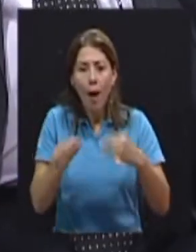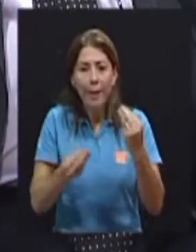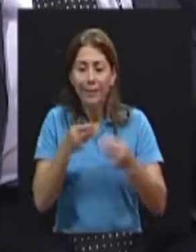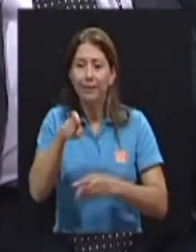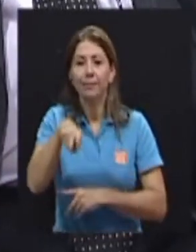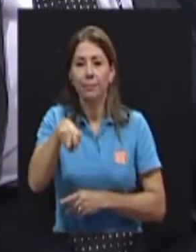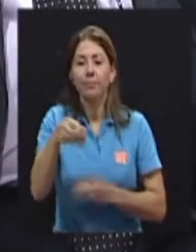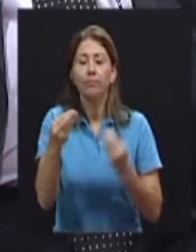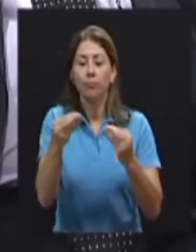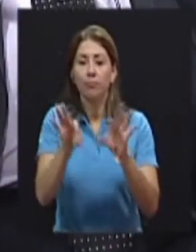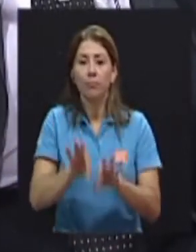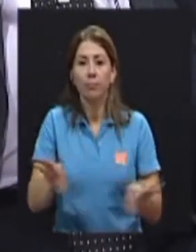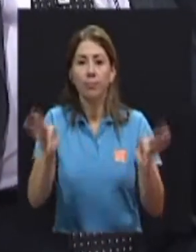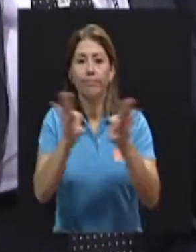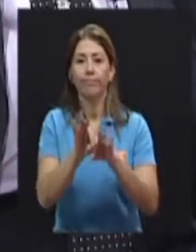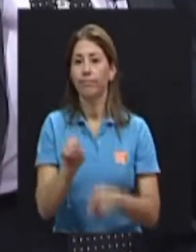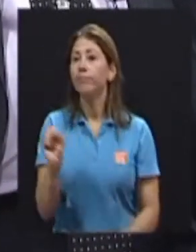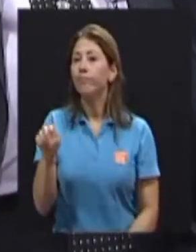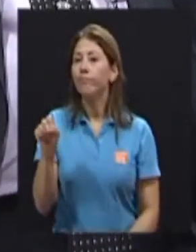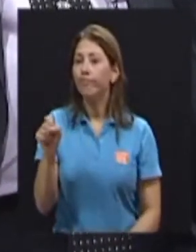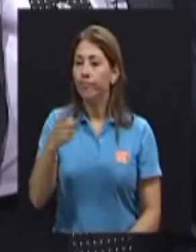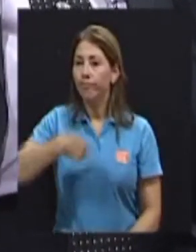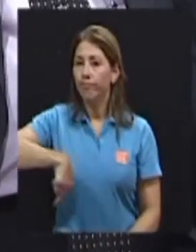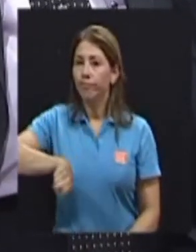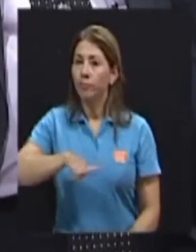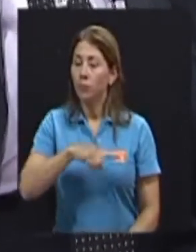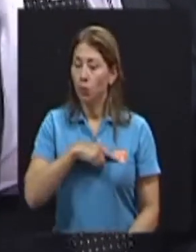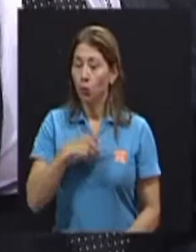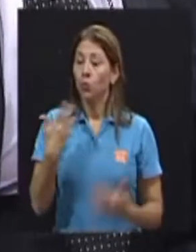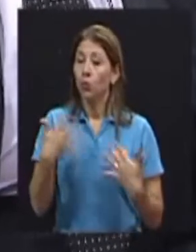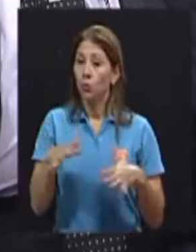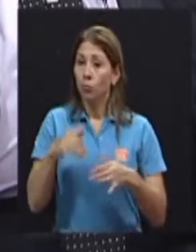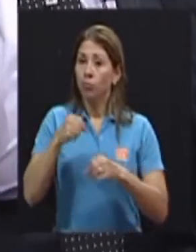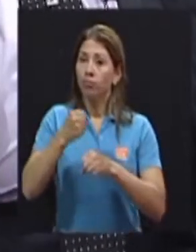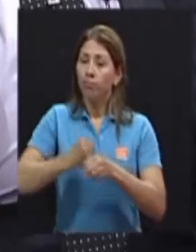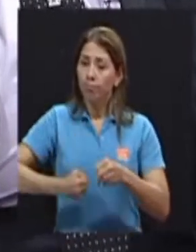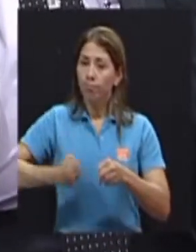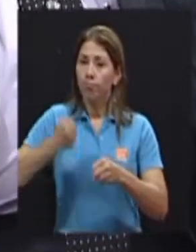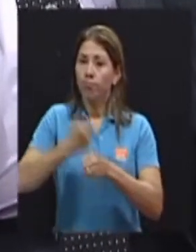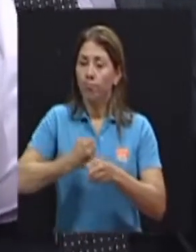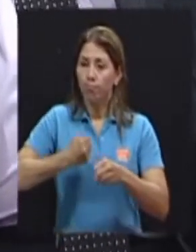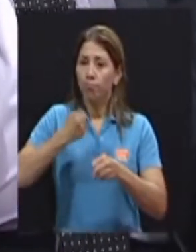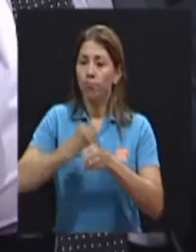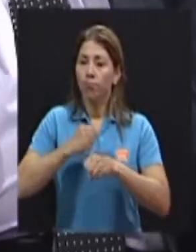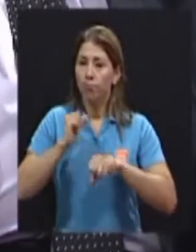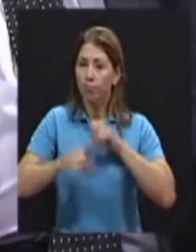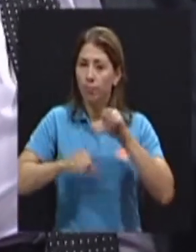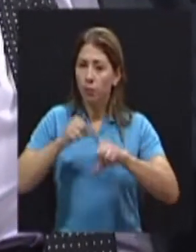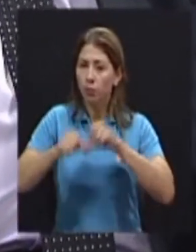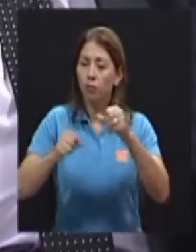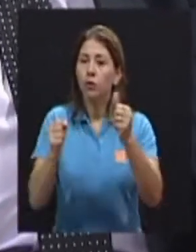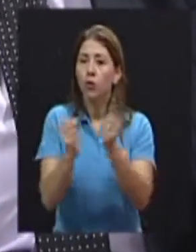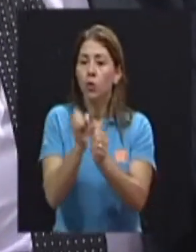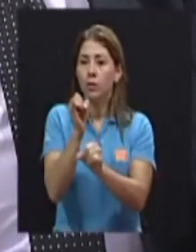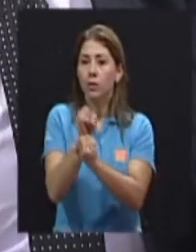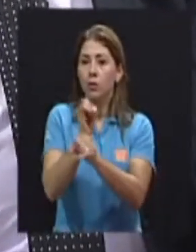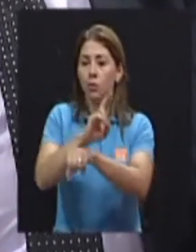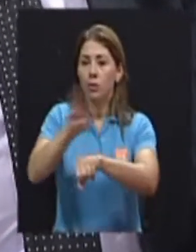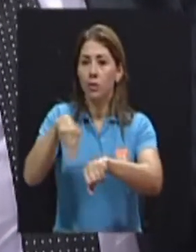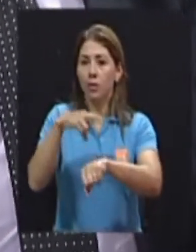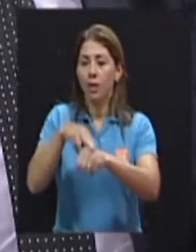Nosotros tenemos un esfuerzo muy grande de articulación con el Instituto Nacional de